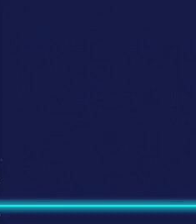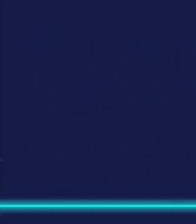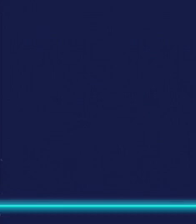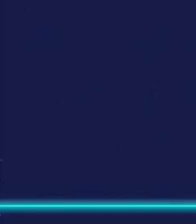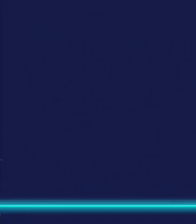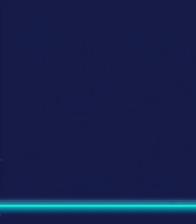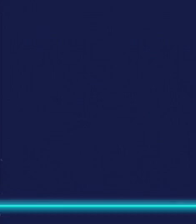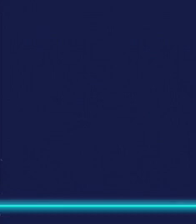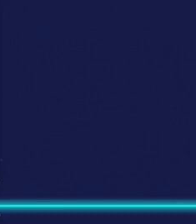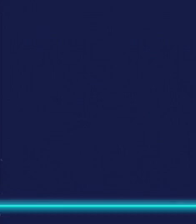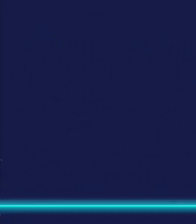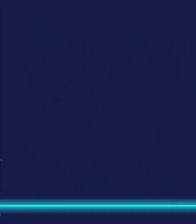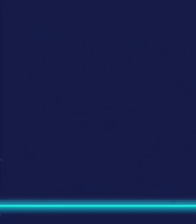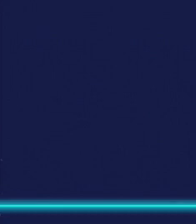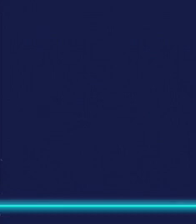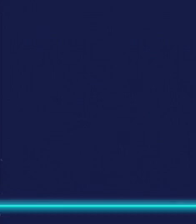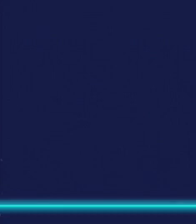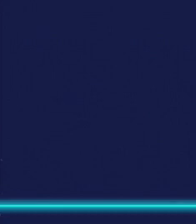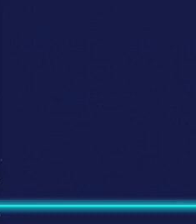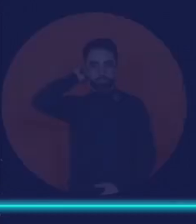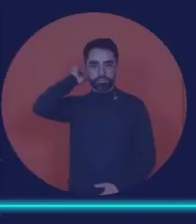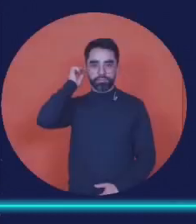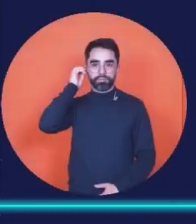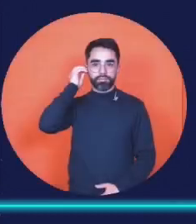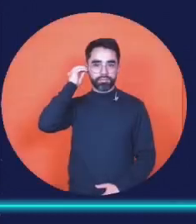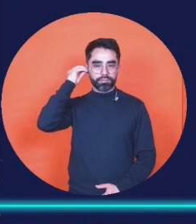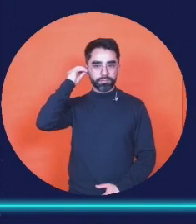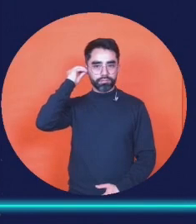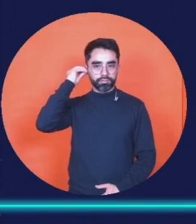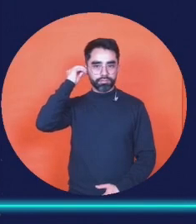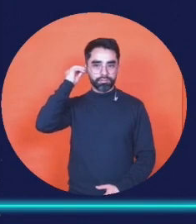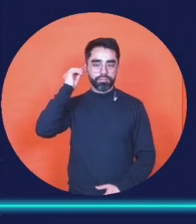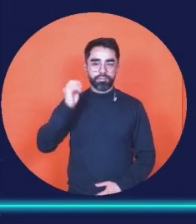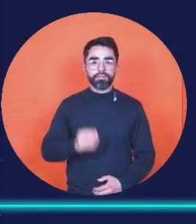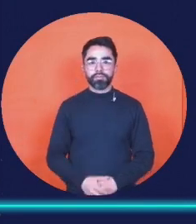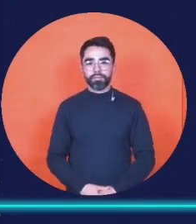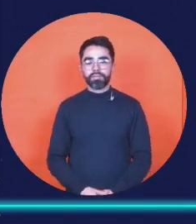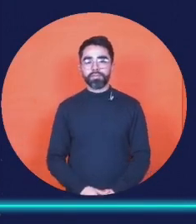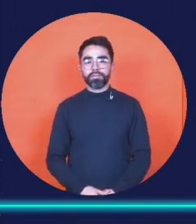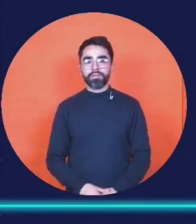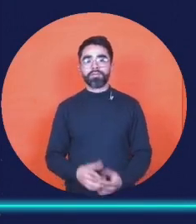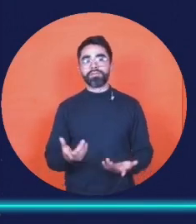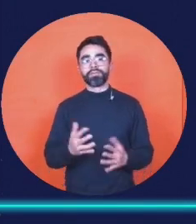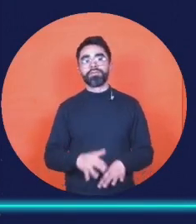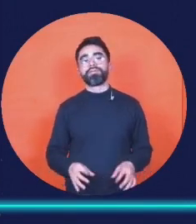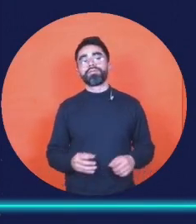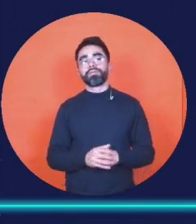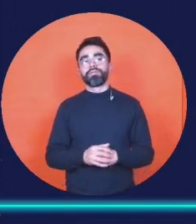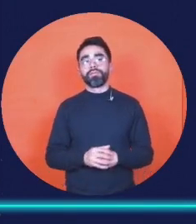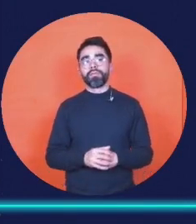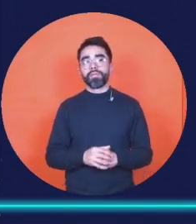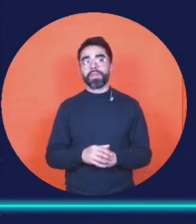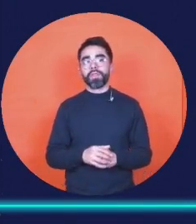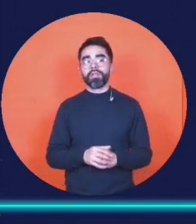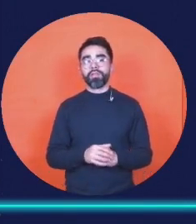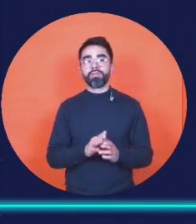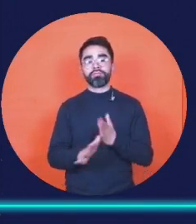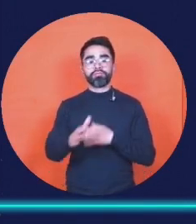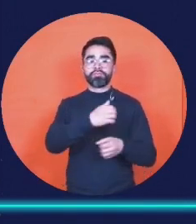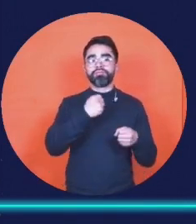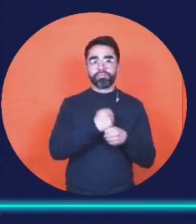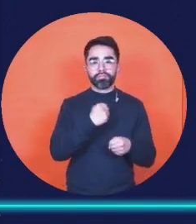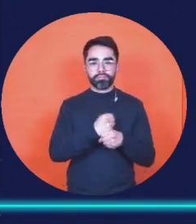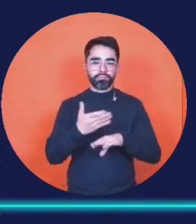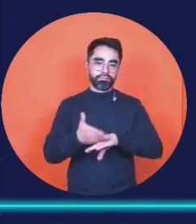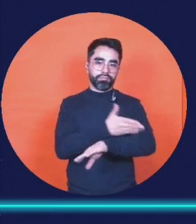camino para que su equipo de trabajo pueda llegar a donde tiene que llegar y pueda hacer lo que tiene que hacer. Promovemos un adecuado balance entre la vida y el trabajo, por lo que